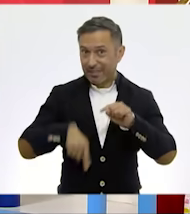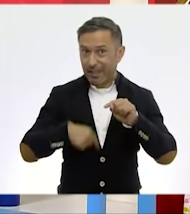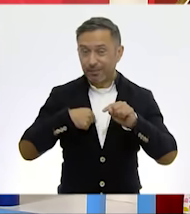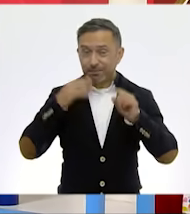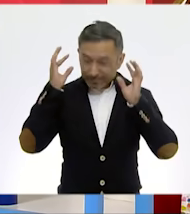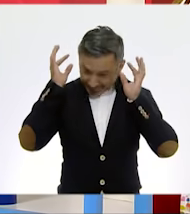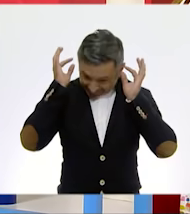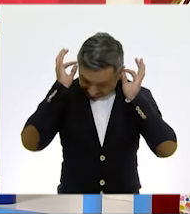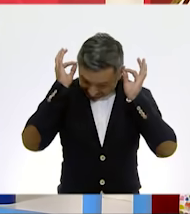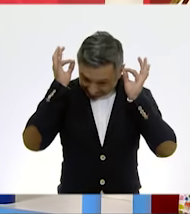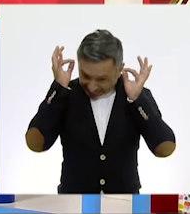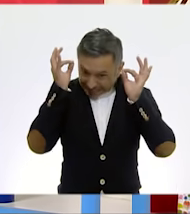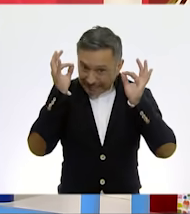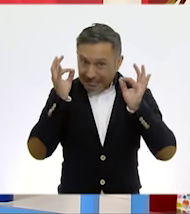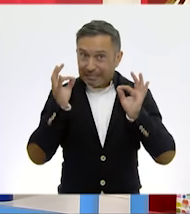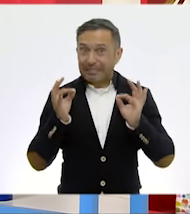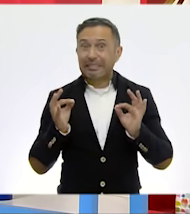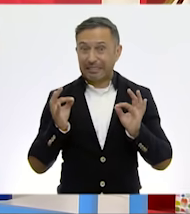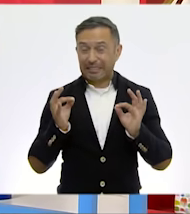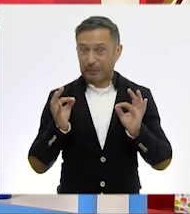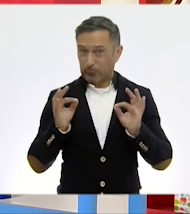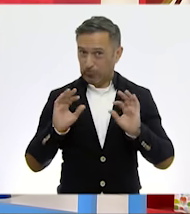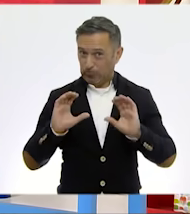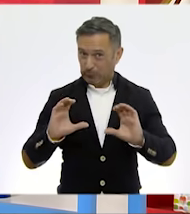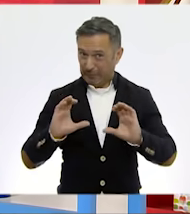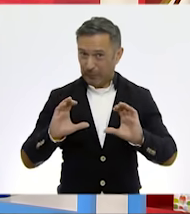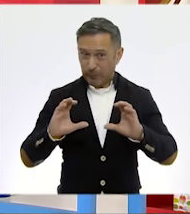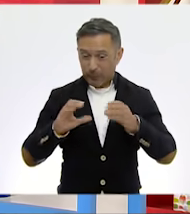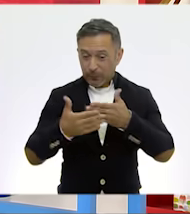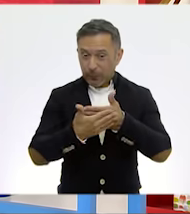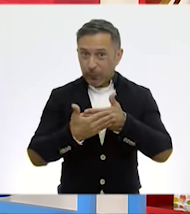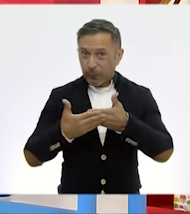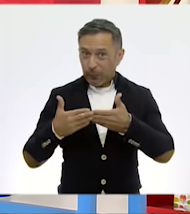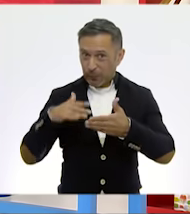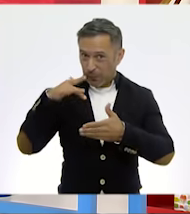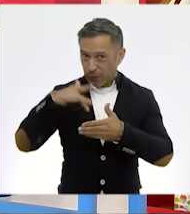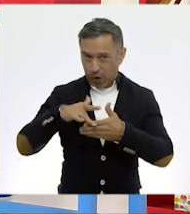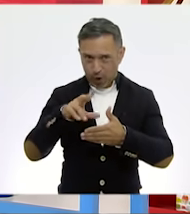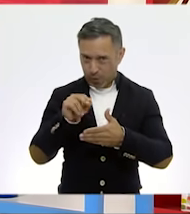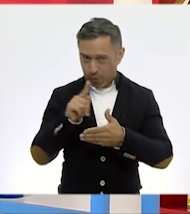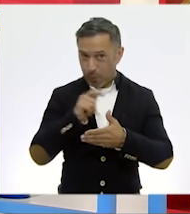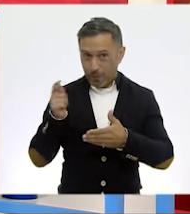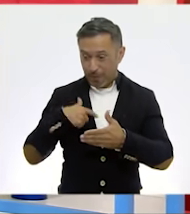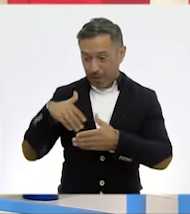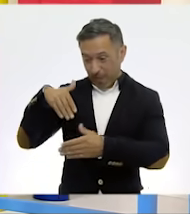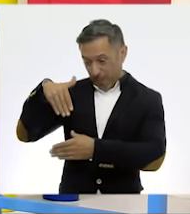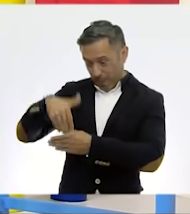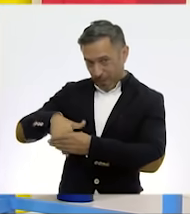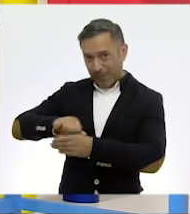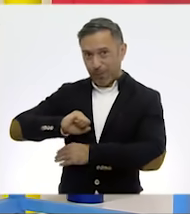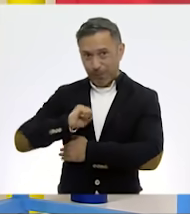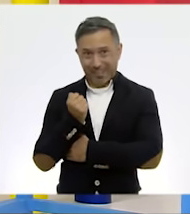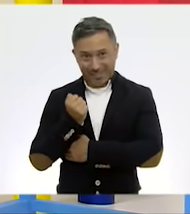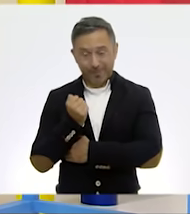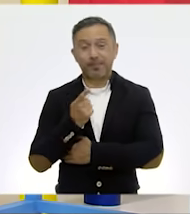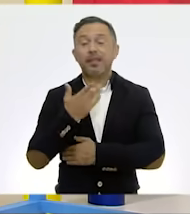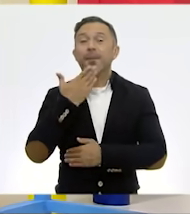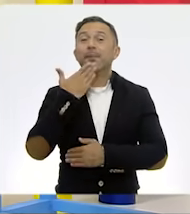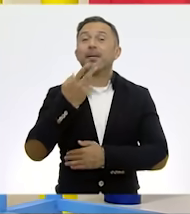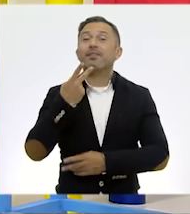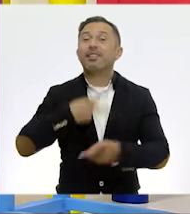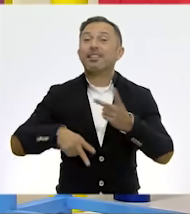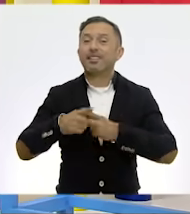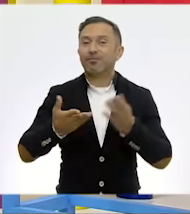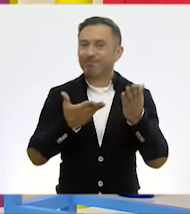tomarlo bien de las puntitas sin tocar el frente y guardarlo en la bolsita. Bienvenidas y bienvenidos a